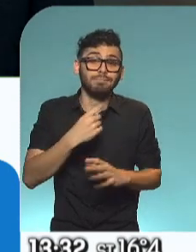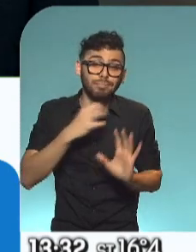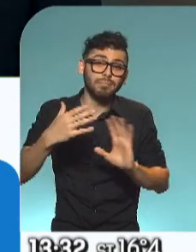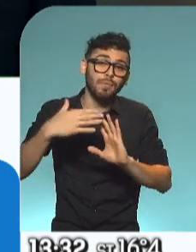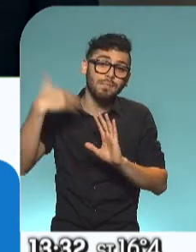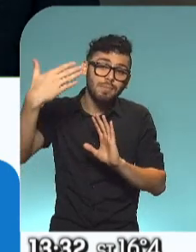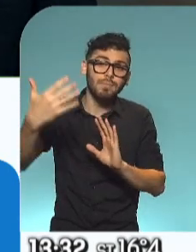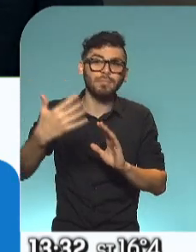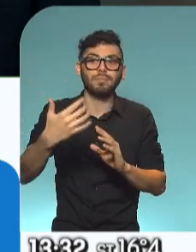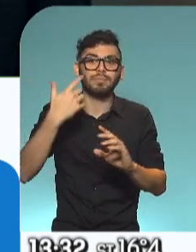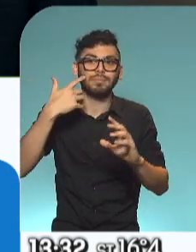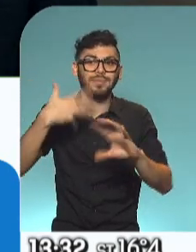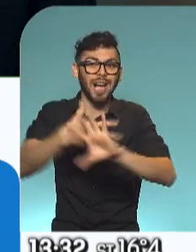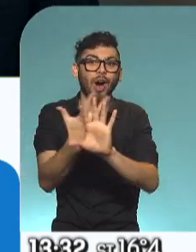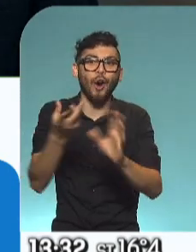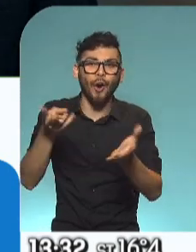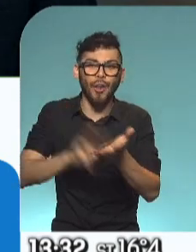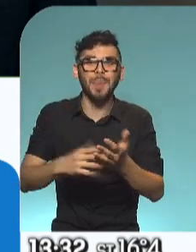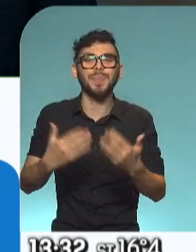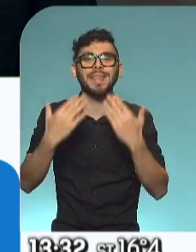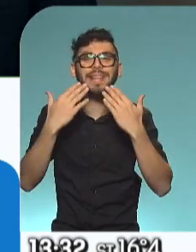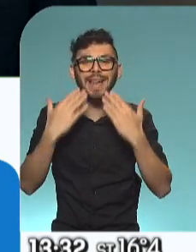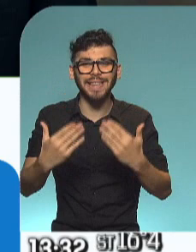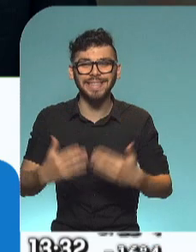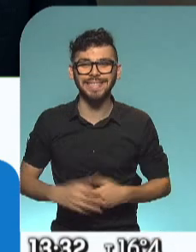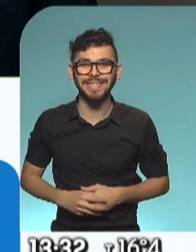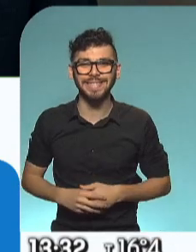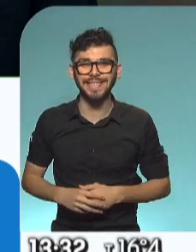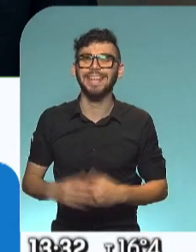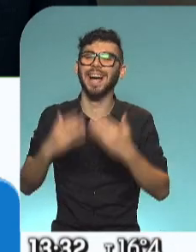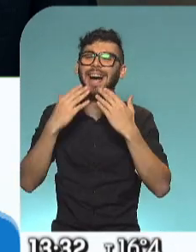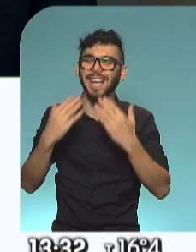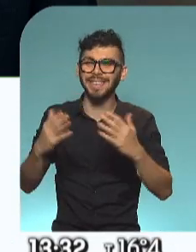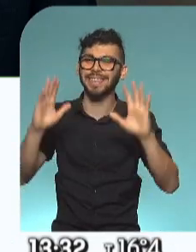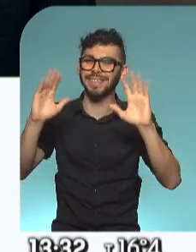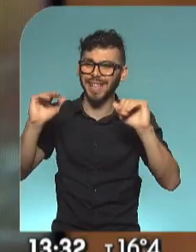conversando. Le agradecemos mucho este contacto. Gracias. Hasta luego.